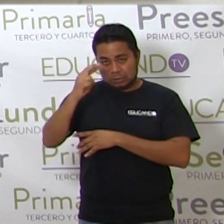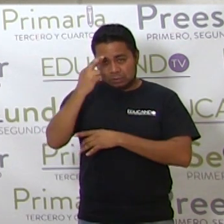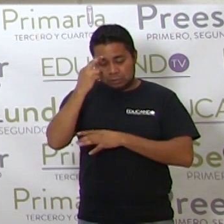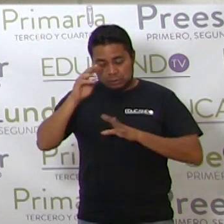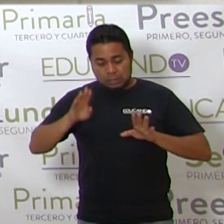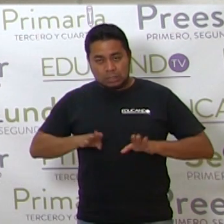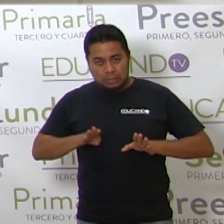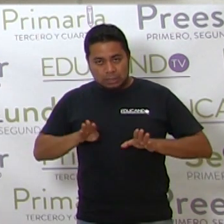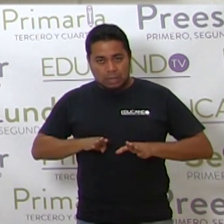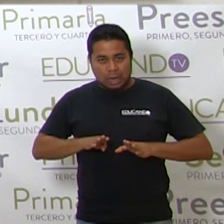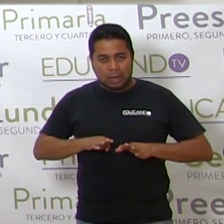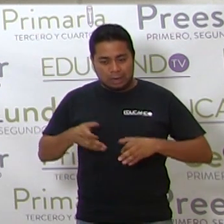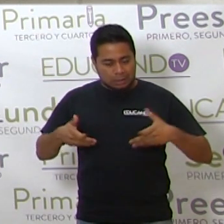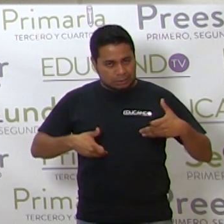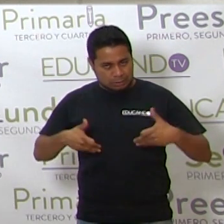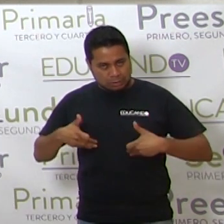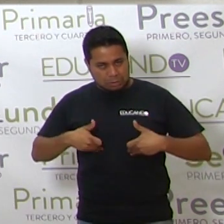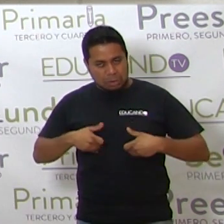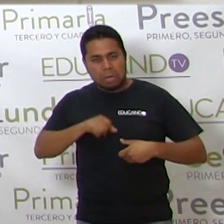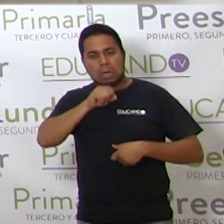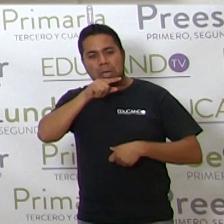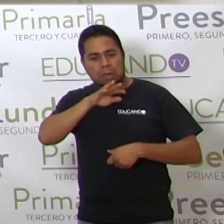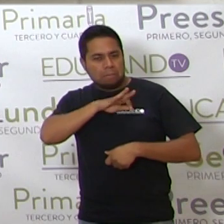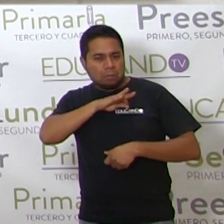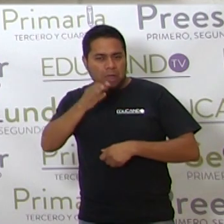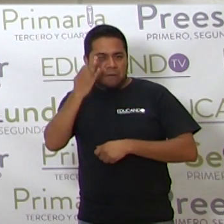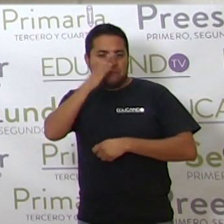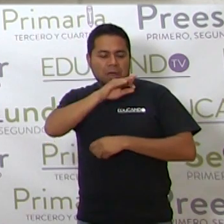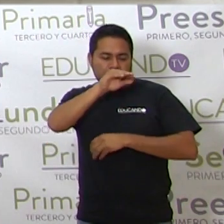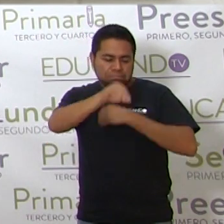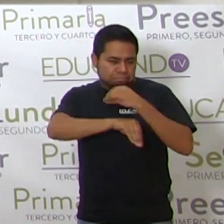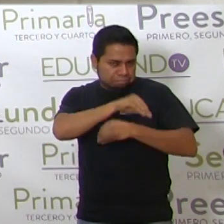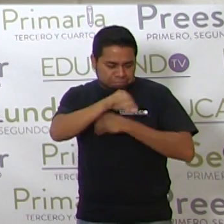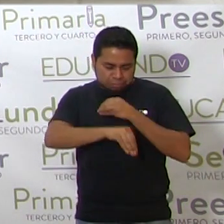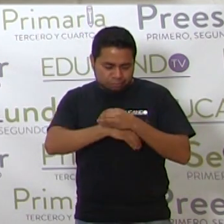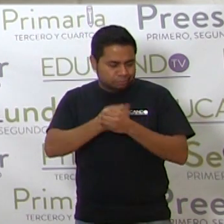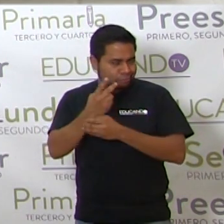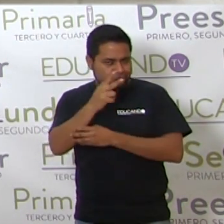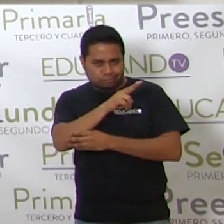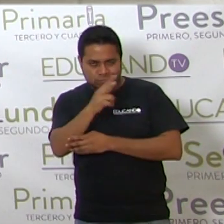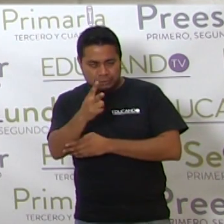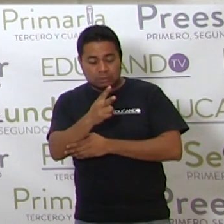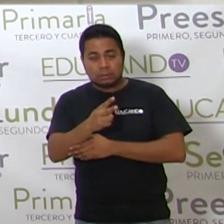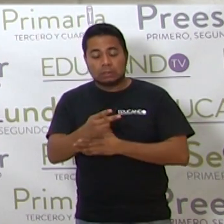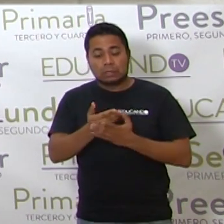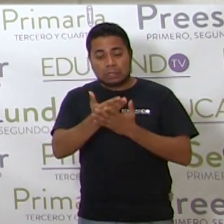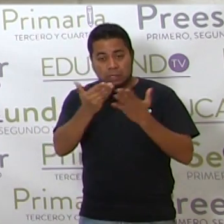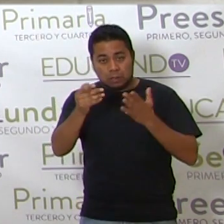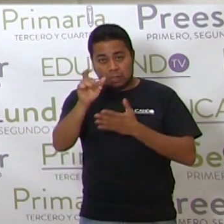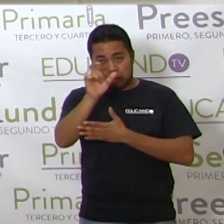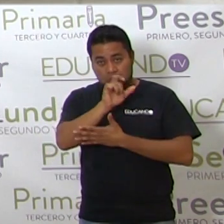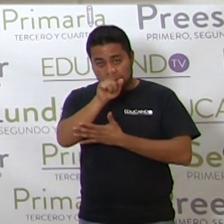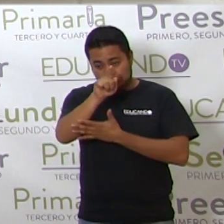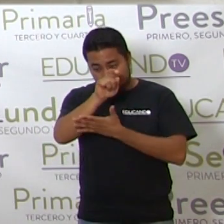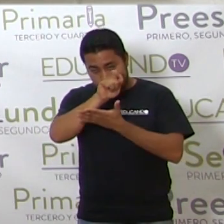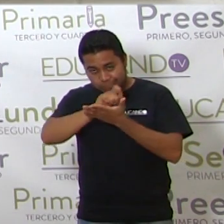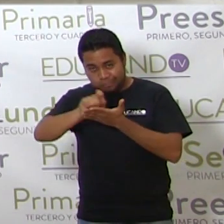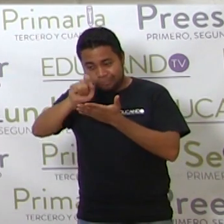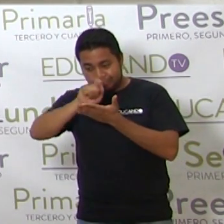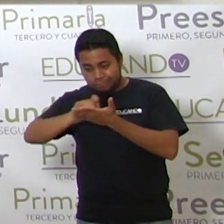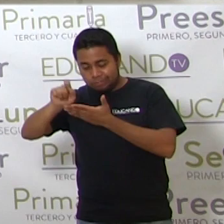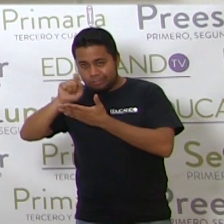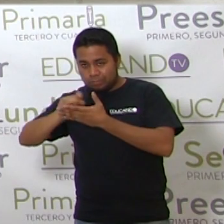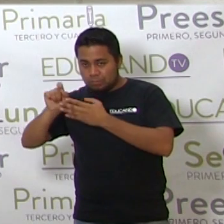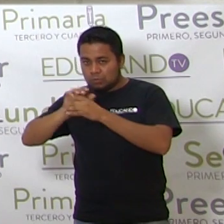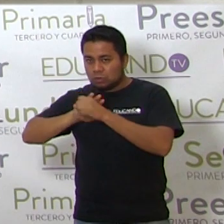es que también pueden ser ficticias bien ahora al momento de escribir lo que es